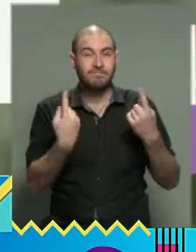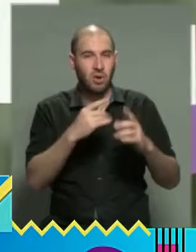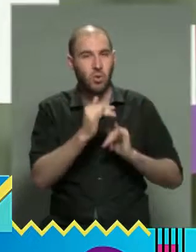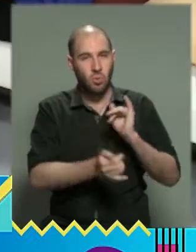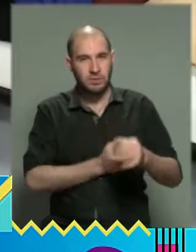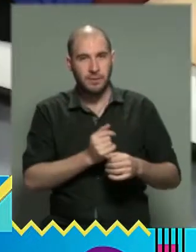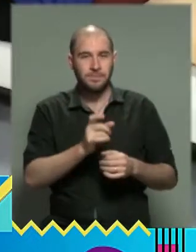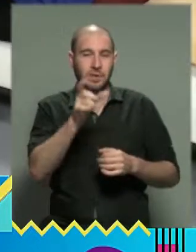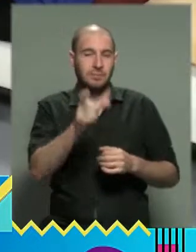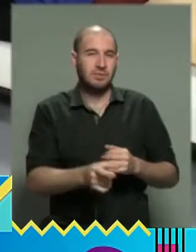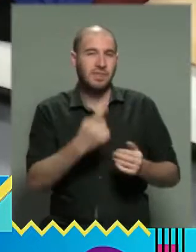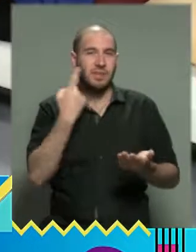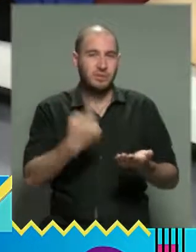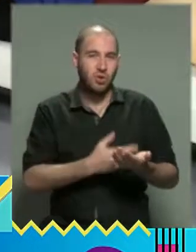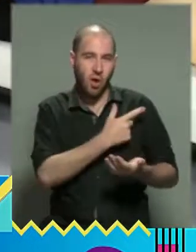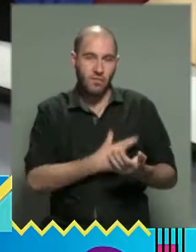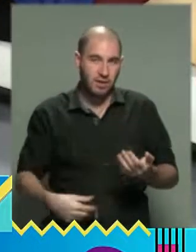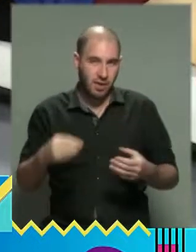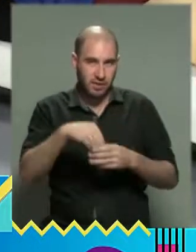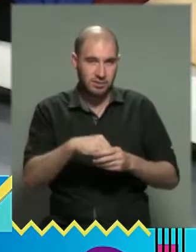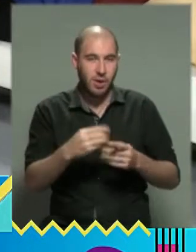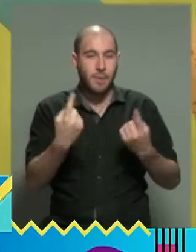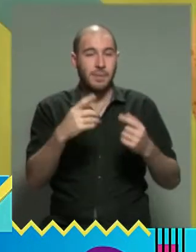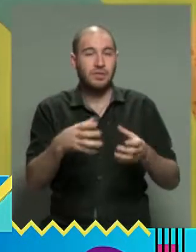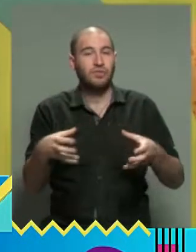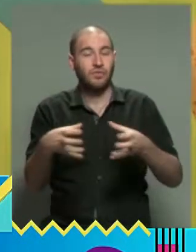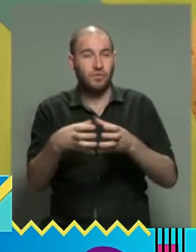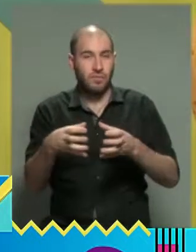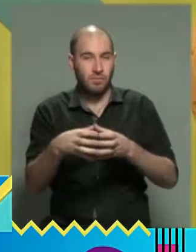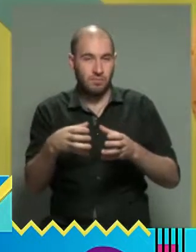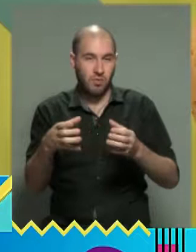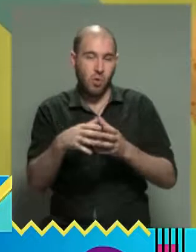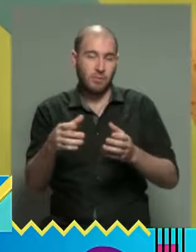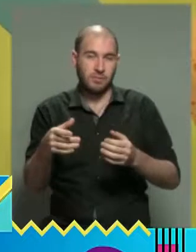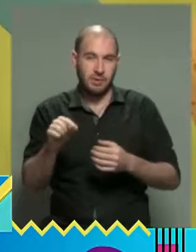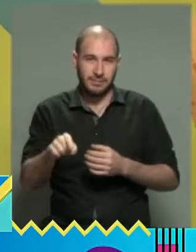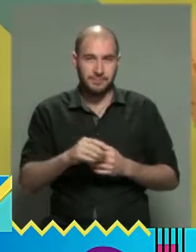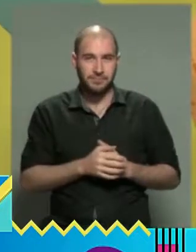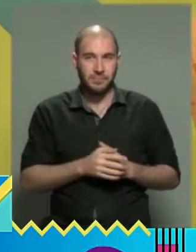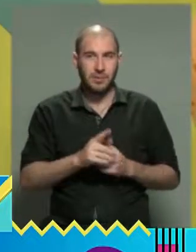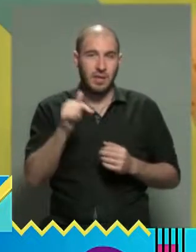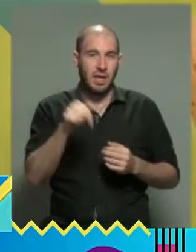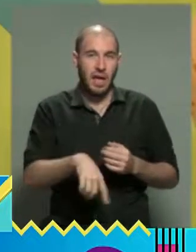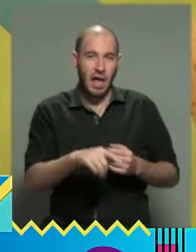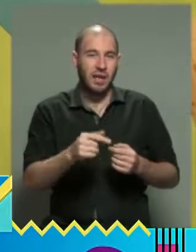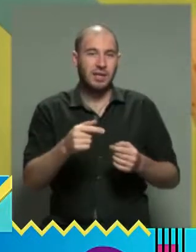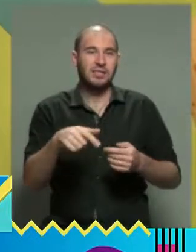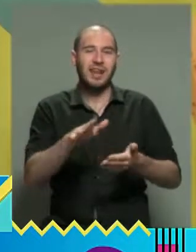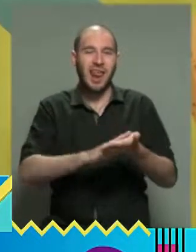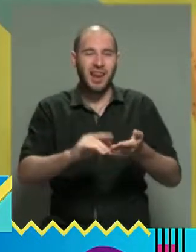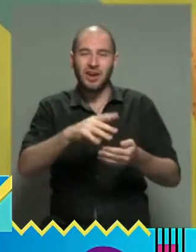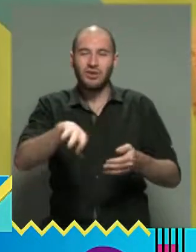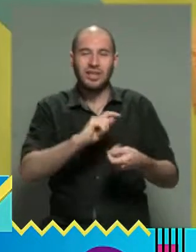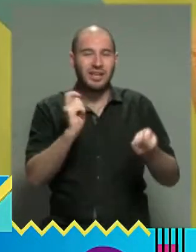en esto, uno puede tomar medidas del gobierno, pero el sistema en sí planteado hoy no modifica la realidad